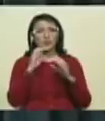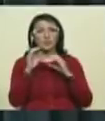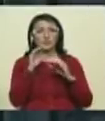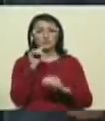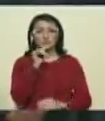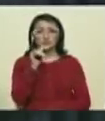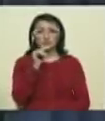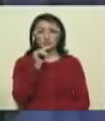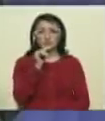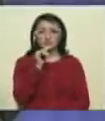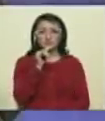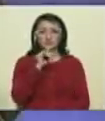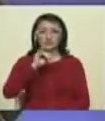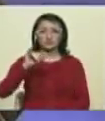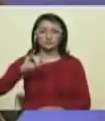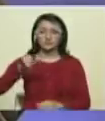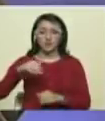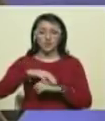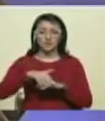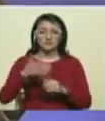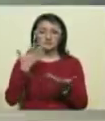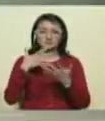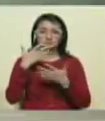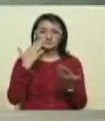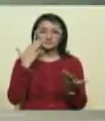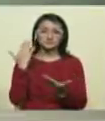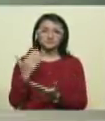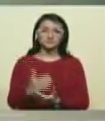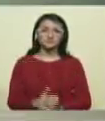e Información, Jorge Rodríguez.